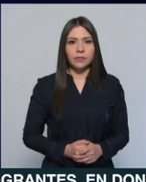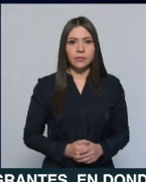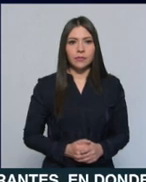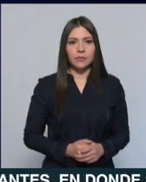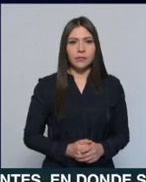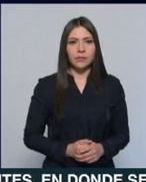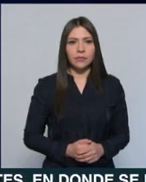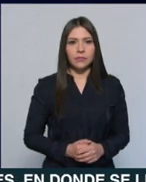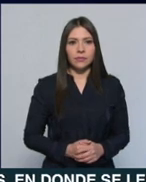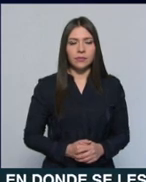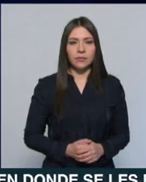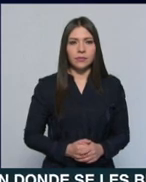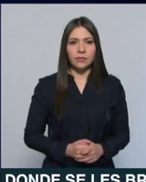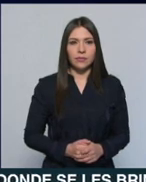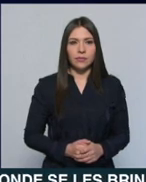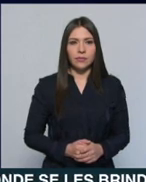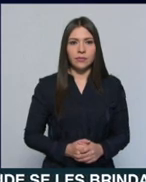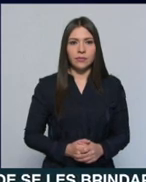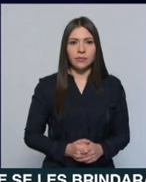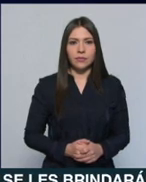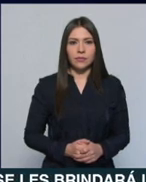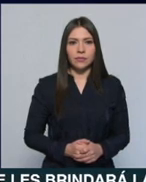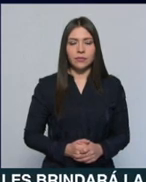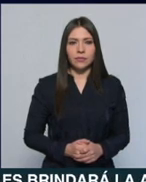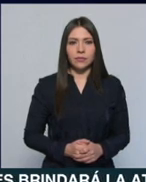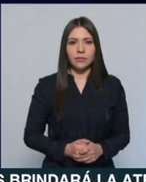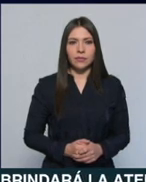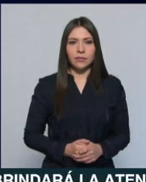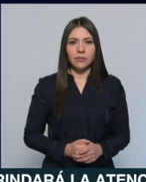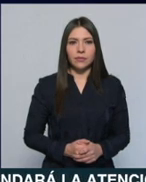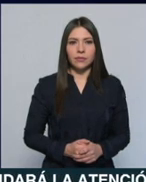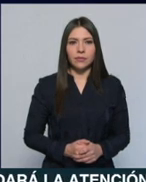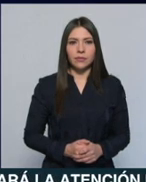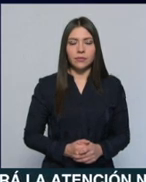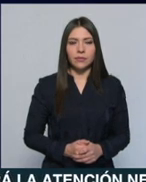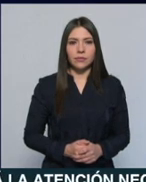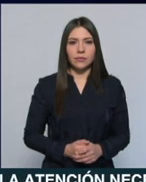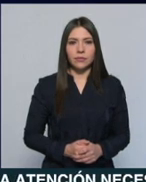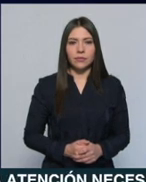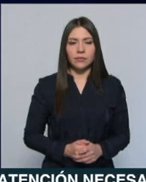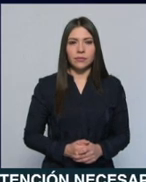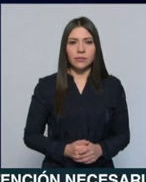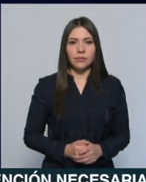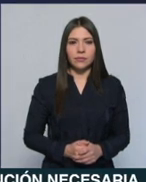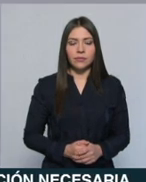traigo 30 millones, ya hay ganado. La política es el dinero más seguro que puede haber. A huevo. A huevo, güey. Pues ve,